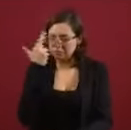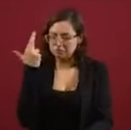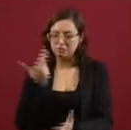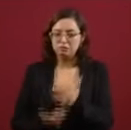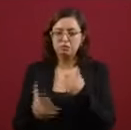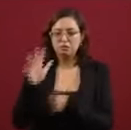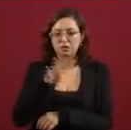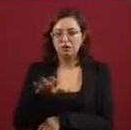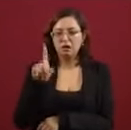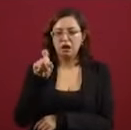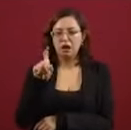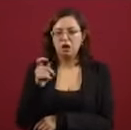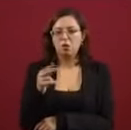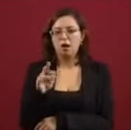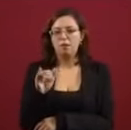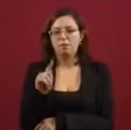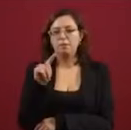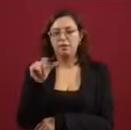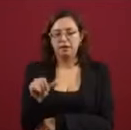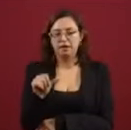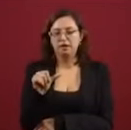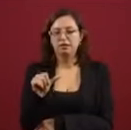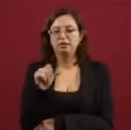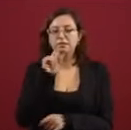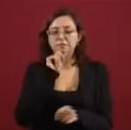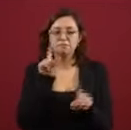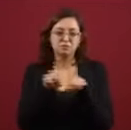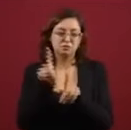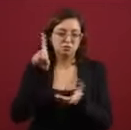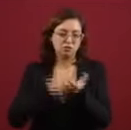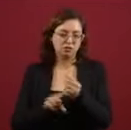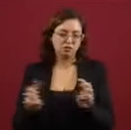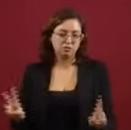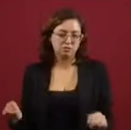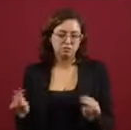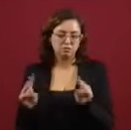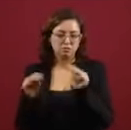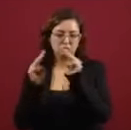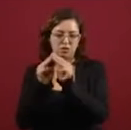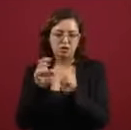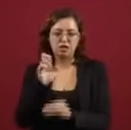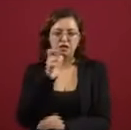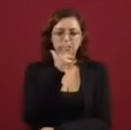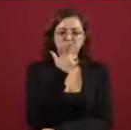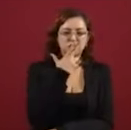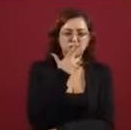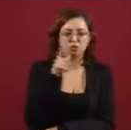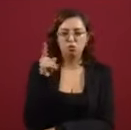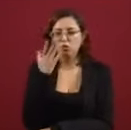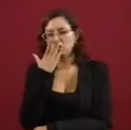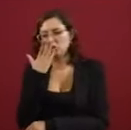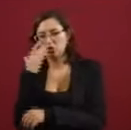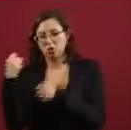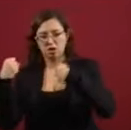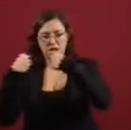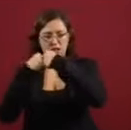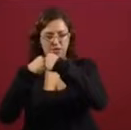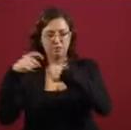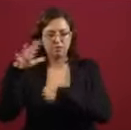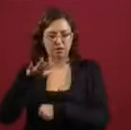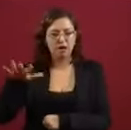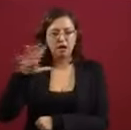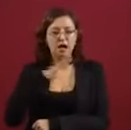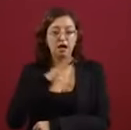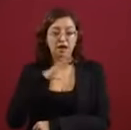agua prieta y en la parte de la sierra en los límites entre el chihuahua y sonora pero